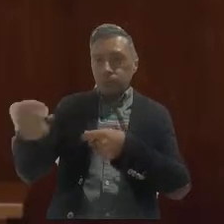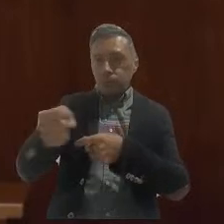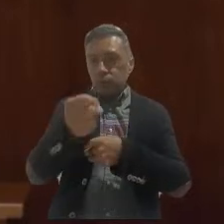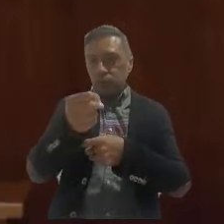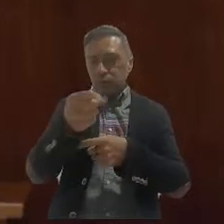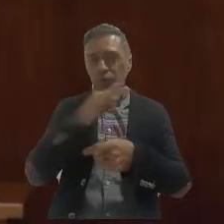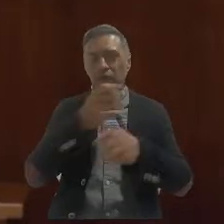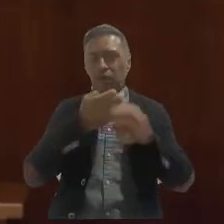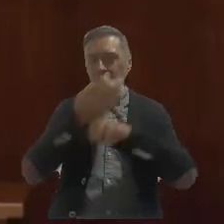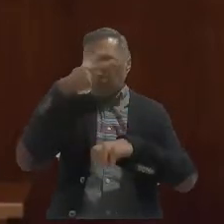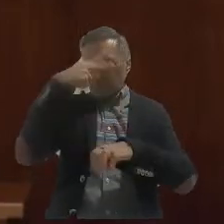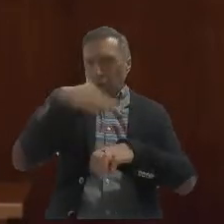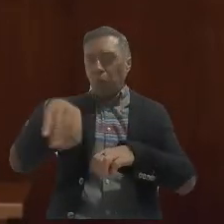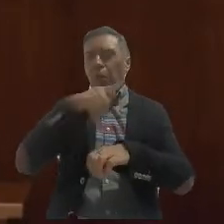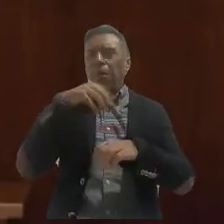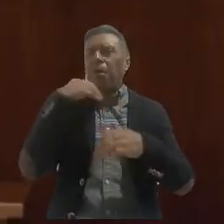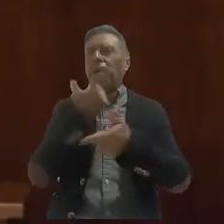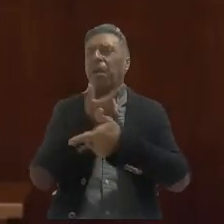México.